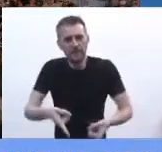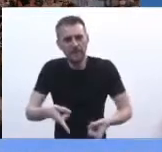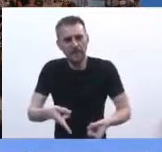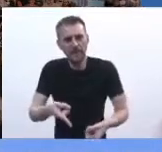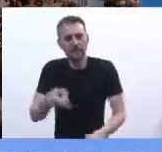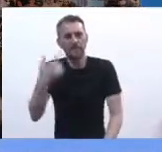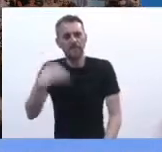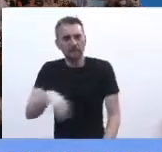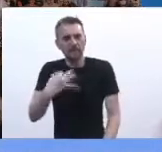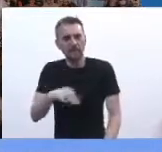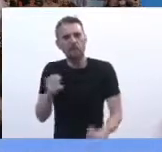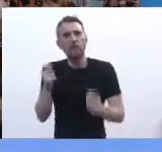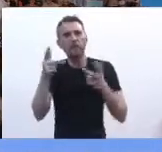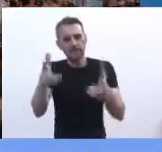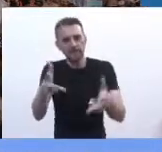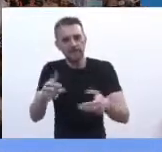debo decir